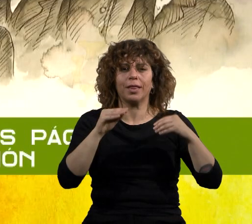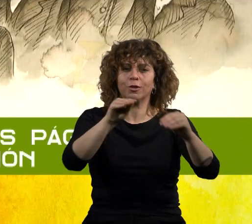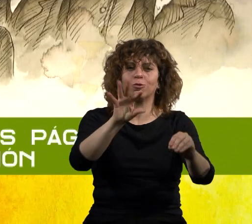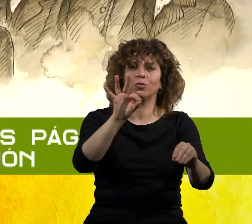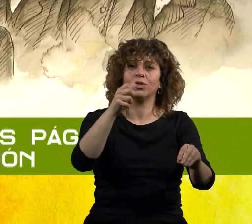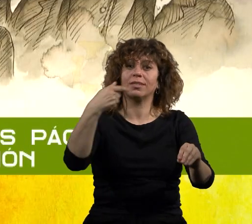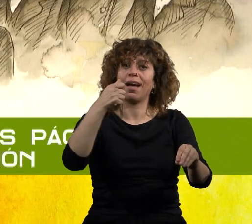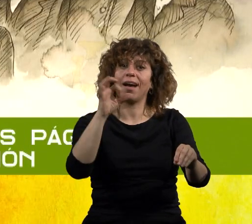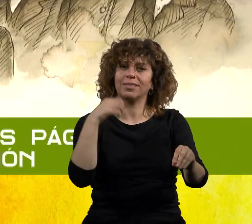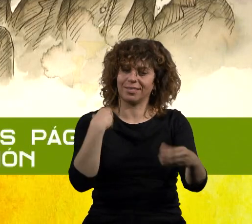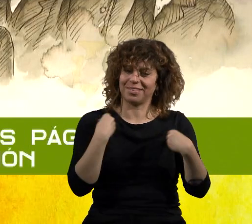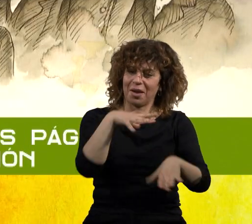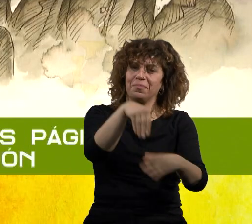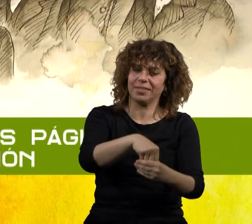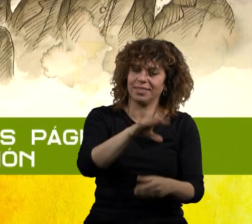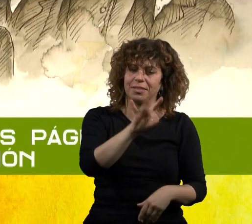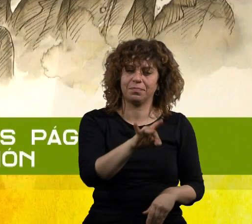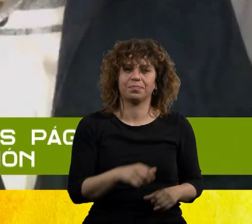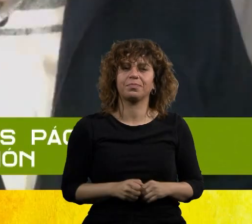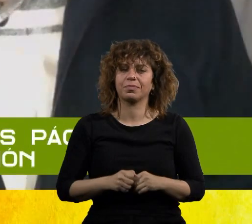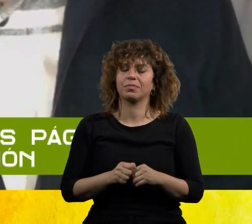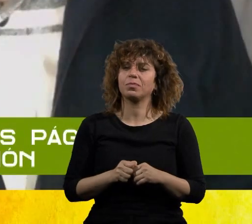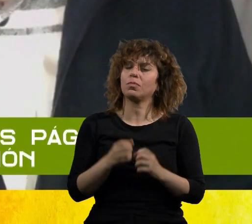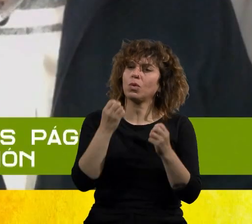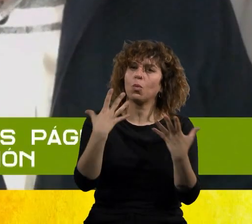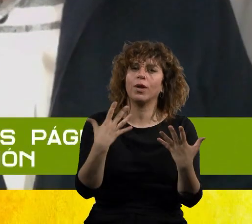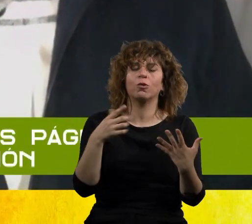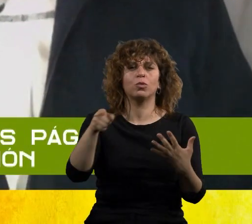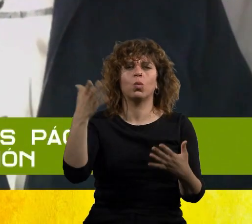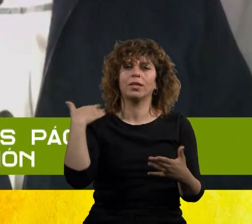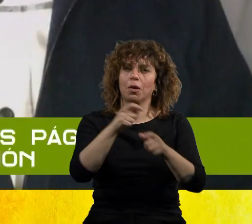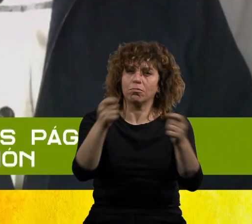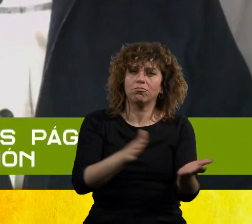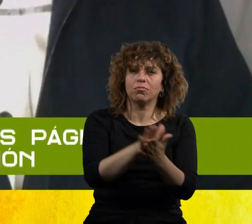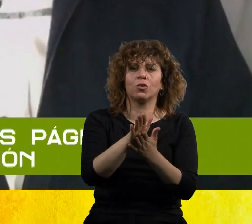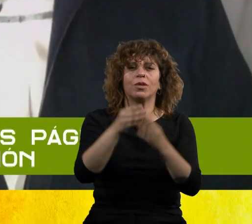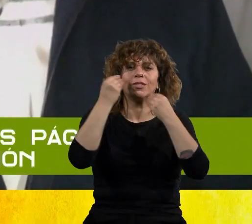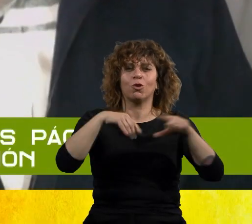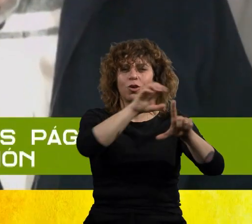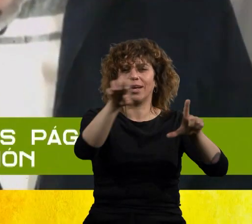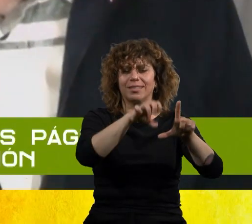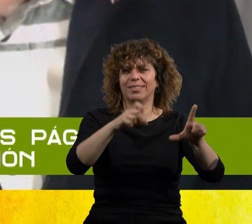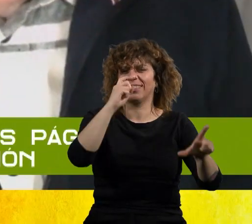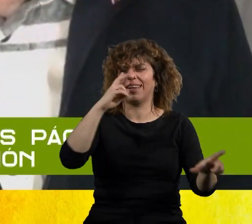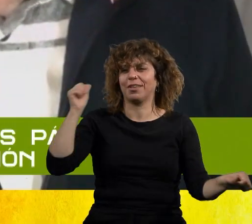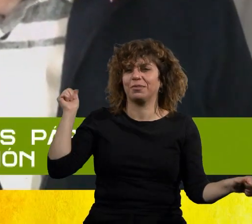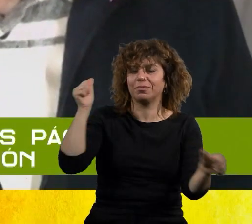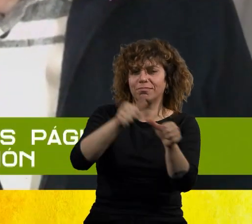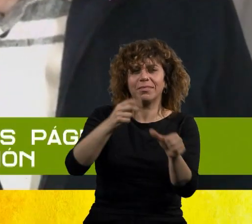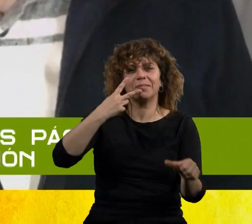Sagasta. Bueno, Pedro, has publicado, eres historietista, llevas muchos años en